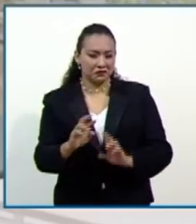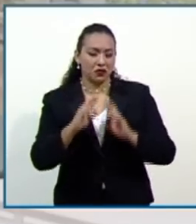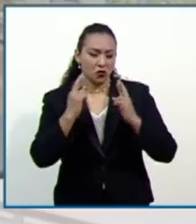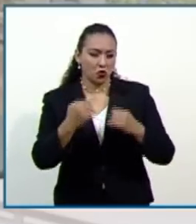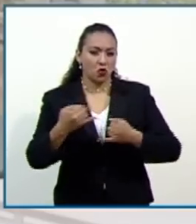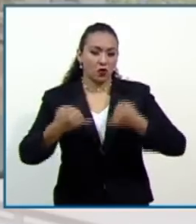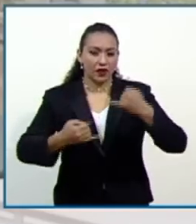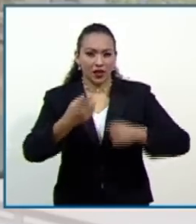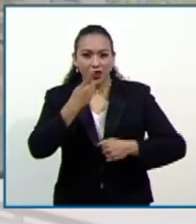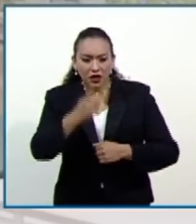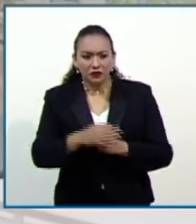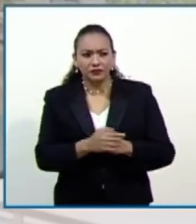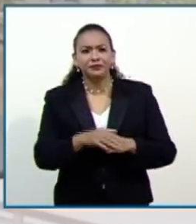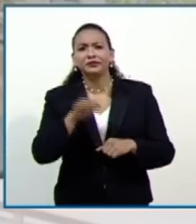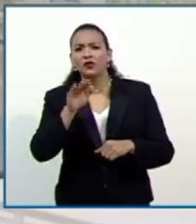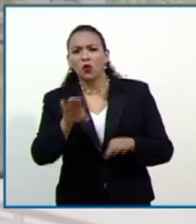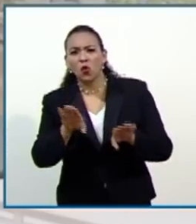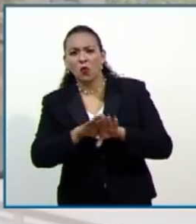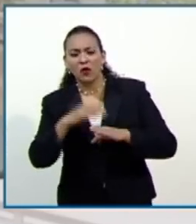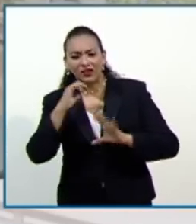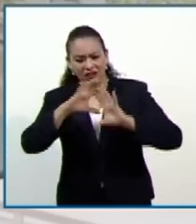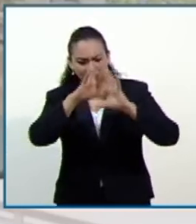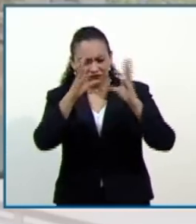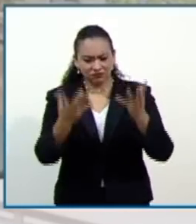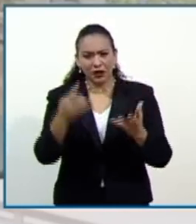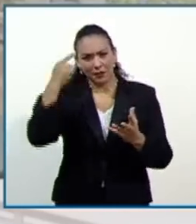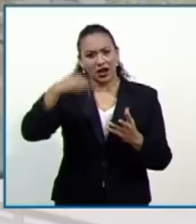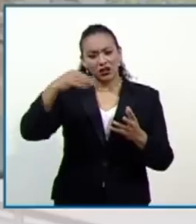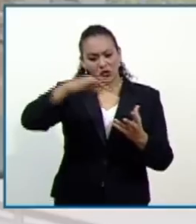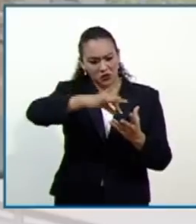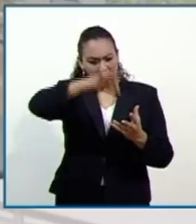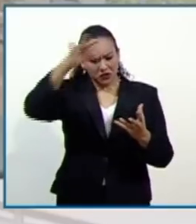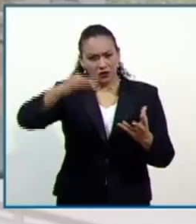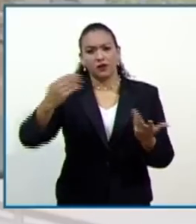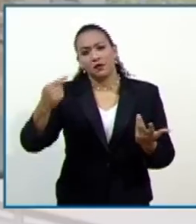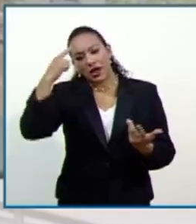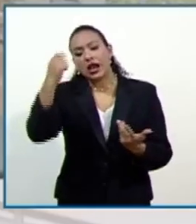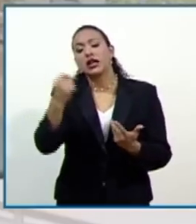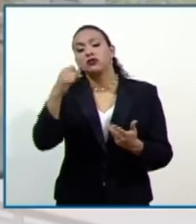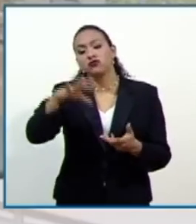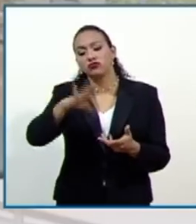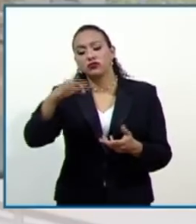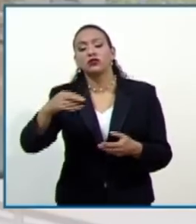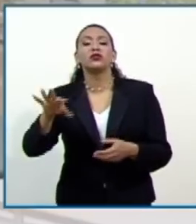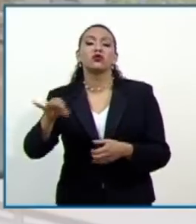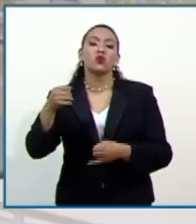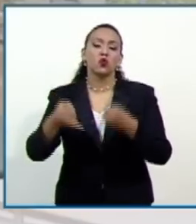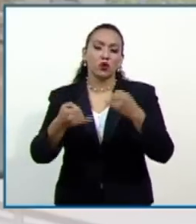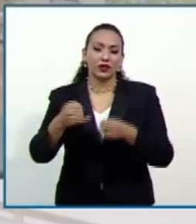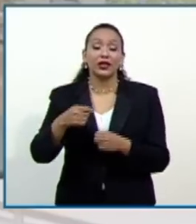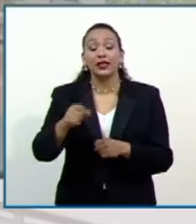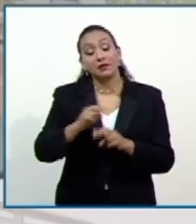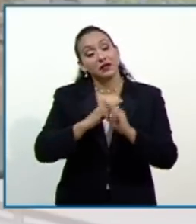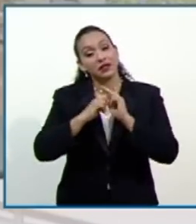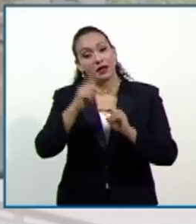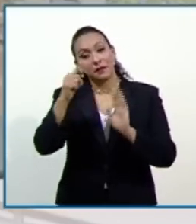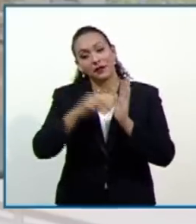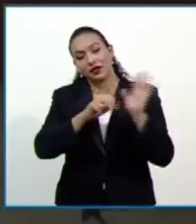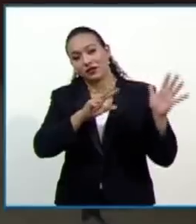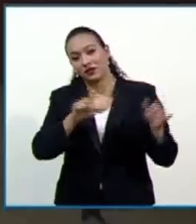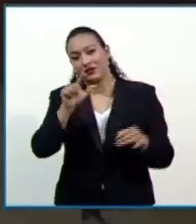de la tómbola para seleccionar candidatos a la elección judicial y el 108 aniversario de la Constitución del 17.